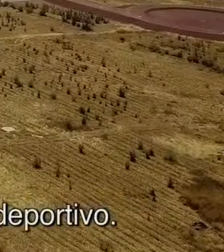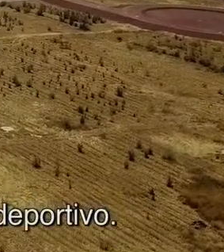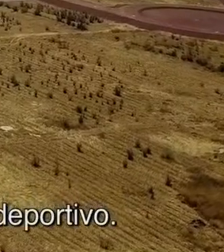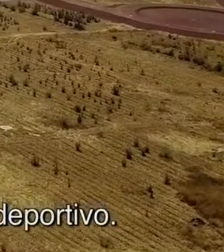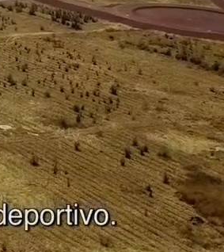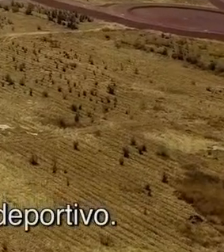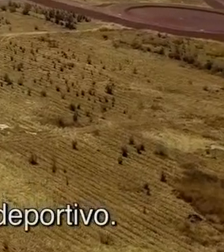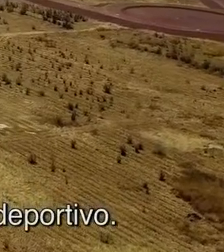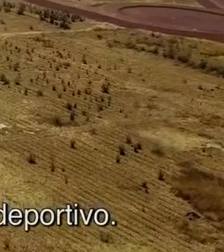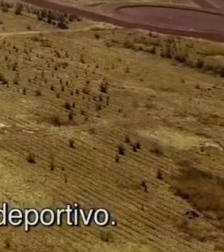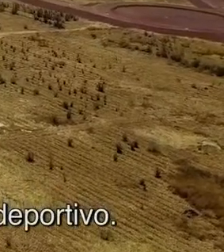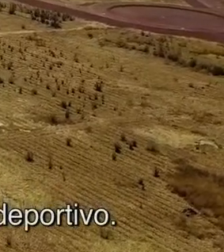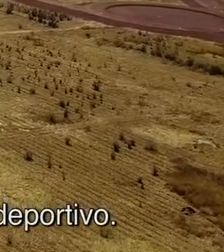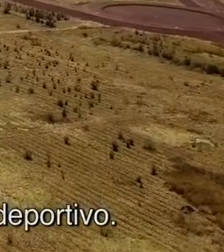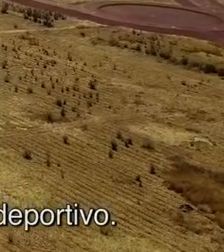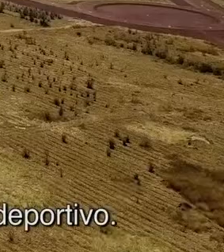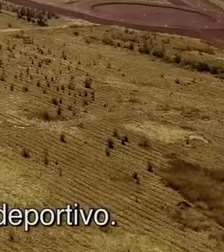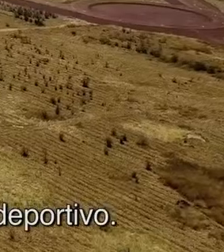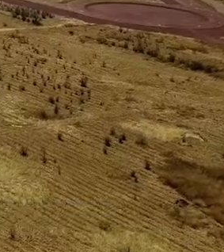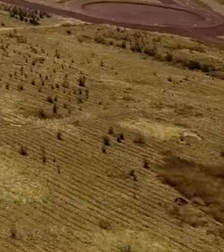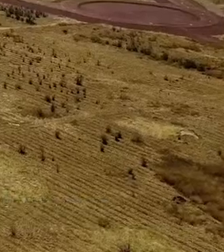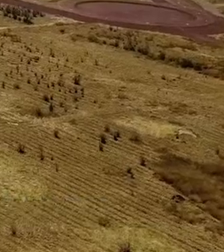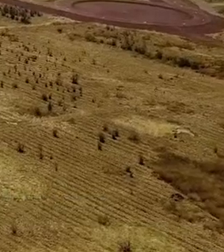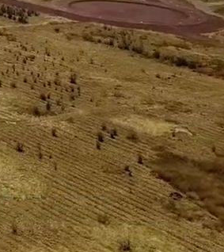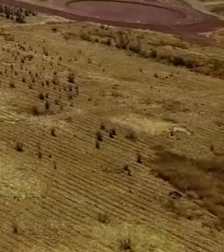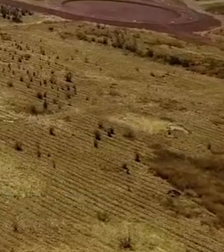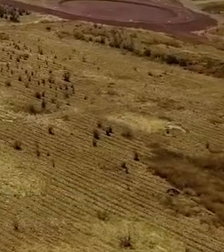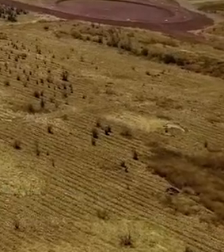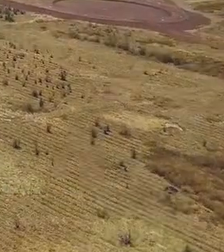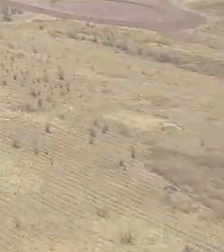sobre las que se ubicará el equipamiento social y deportivo.